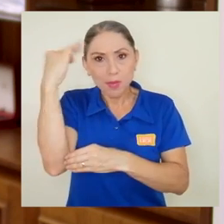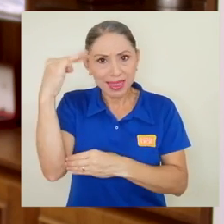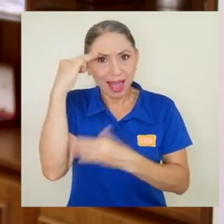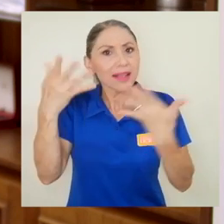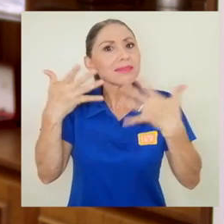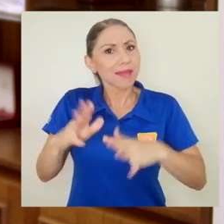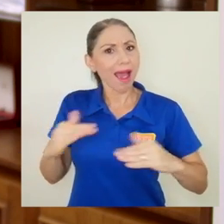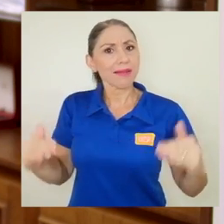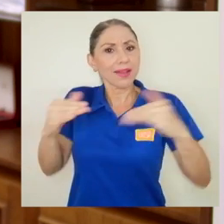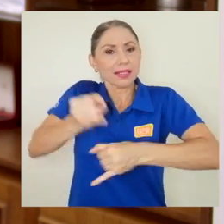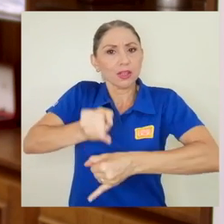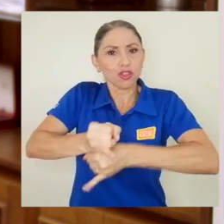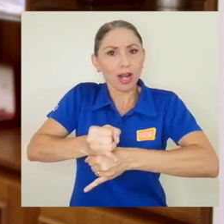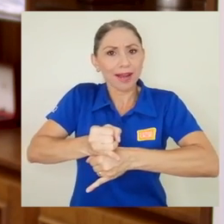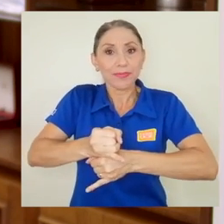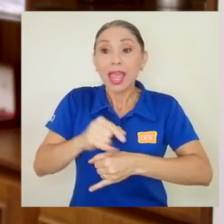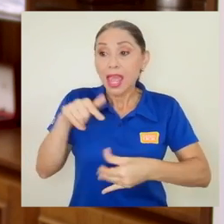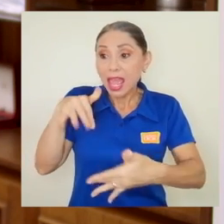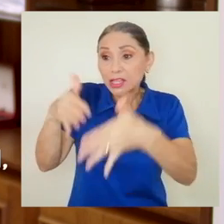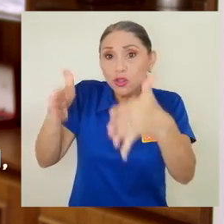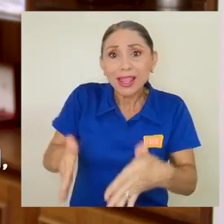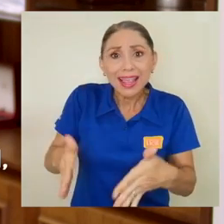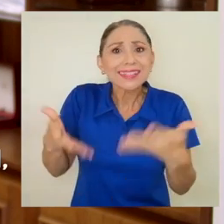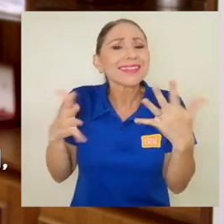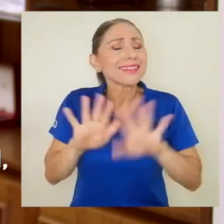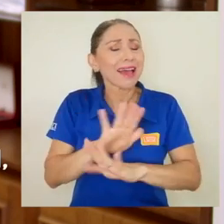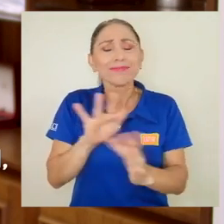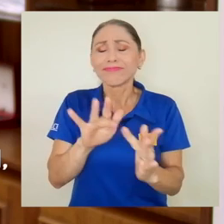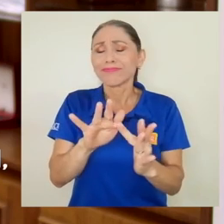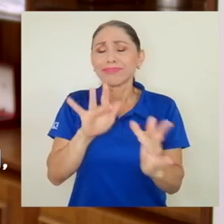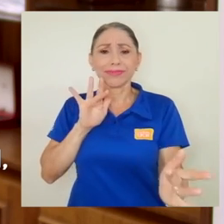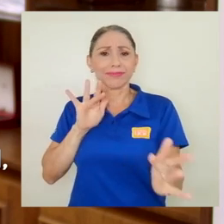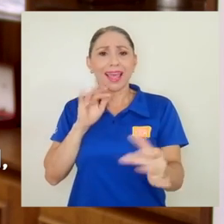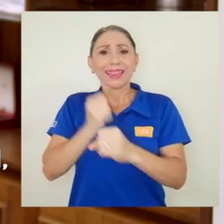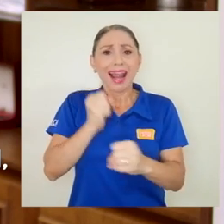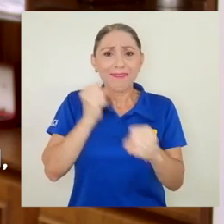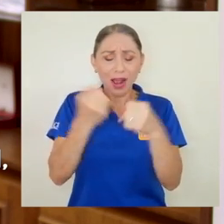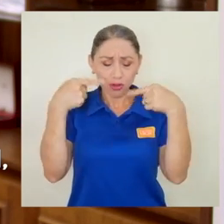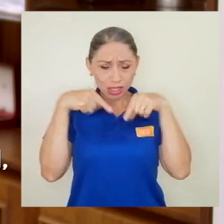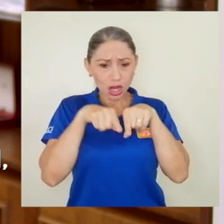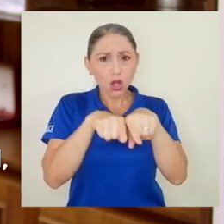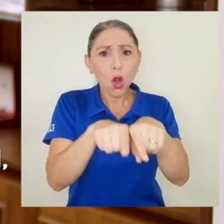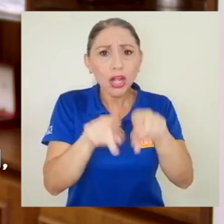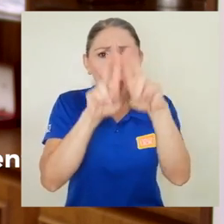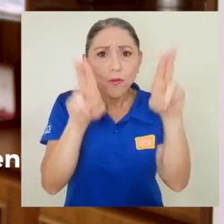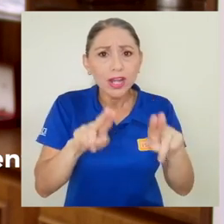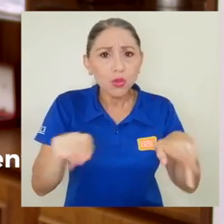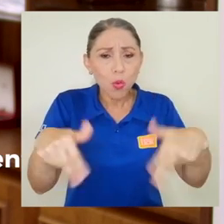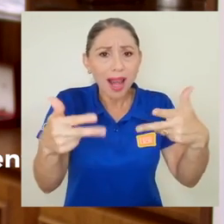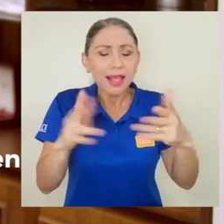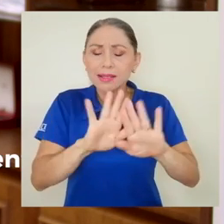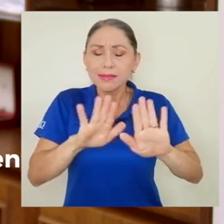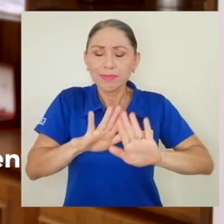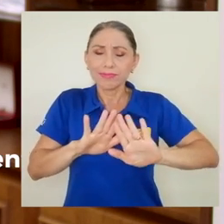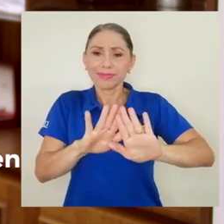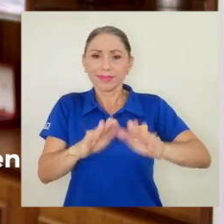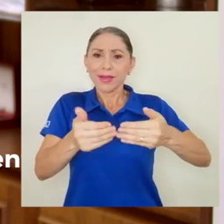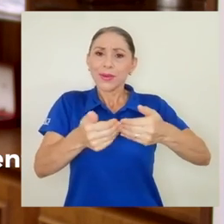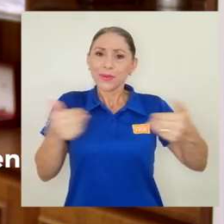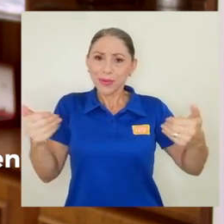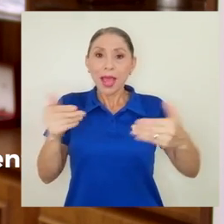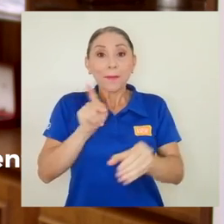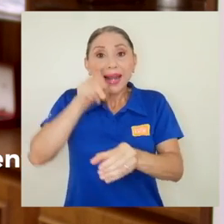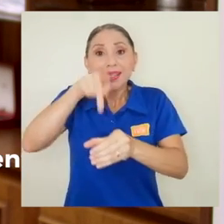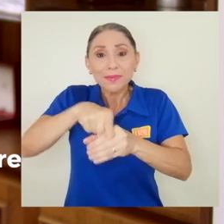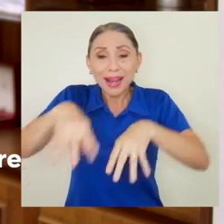mental que permita a la comunidad estudiantil desconectarse del trabajo sincrónico virtual participar en actividades vinculadas